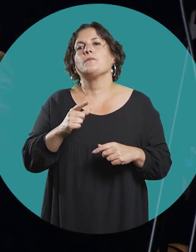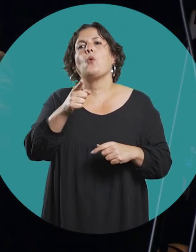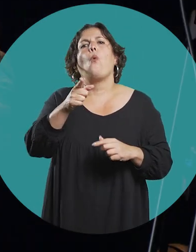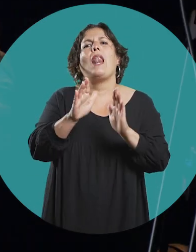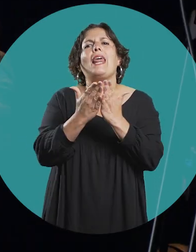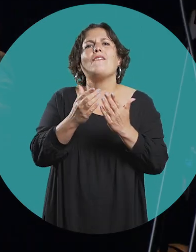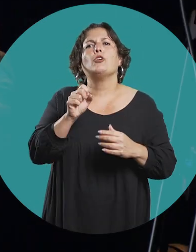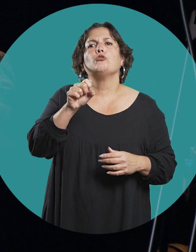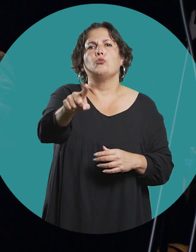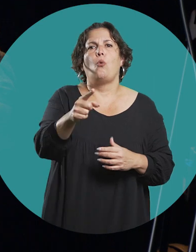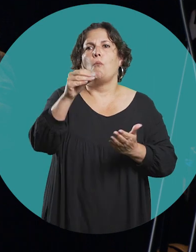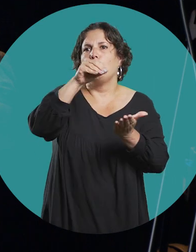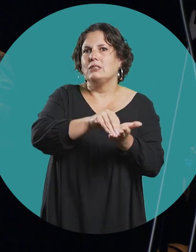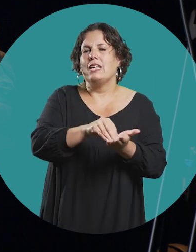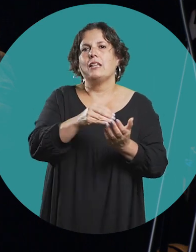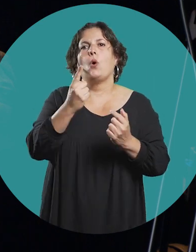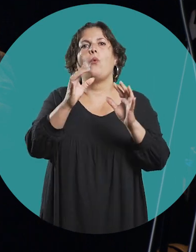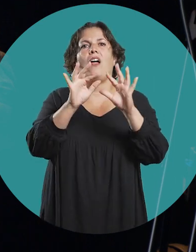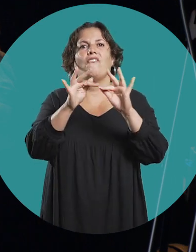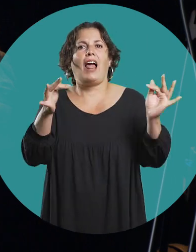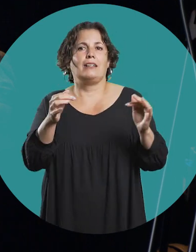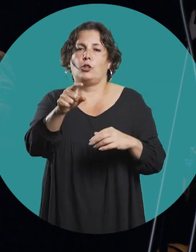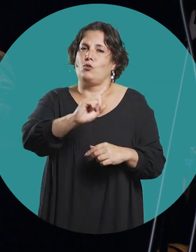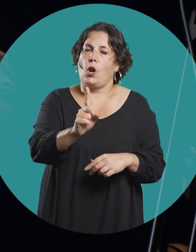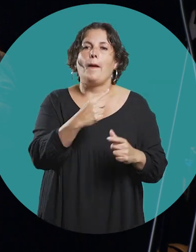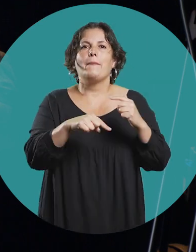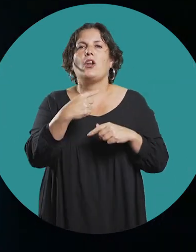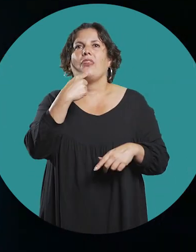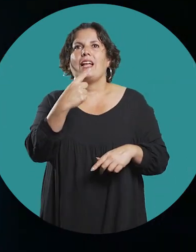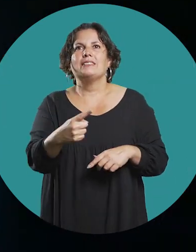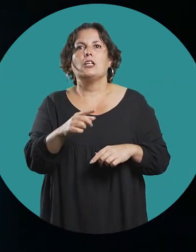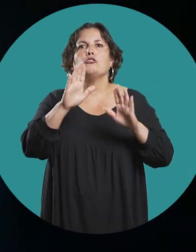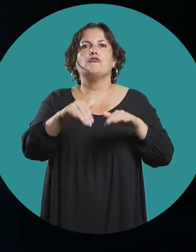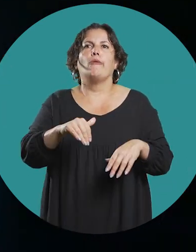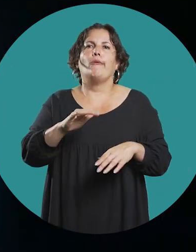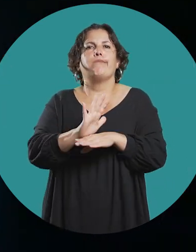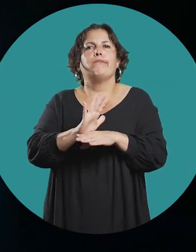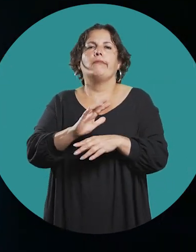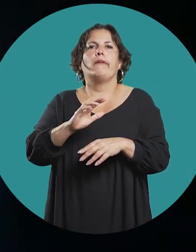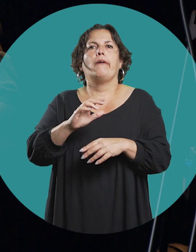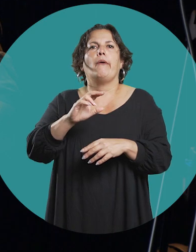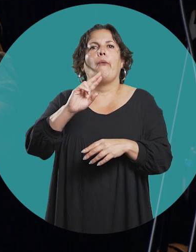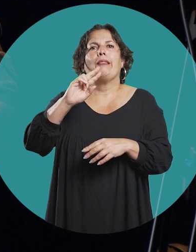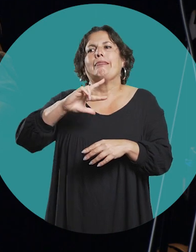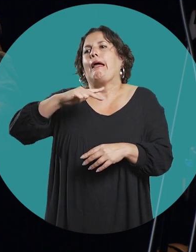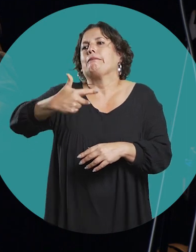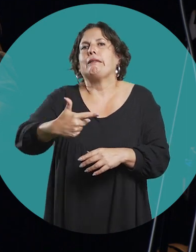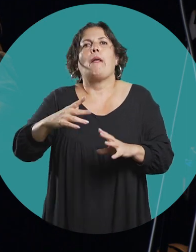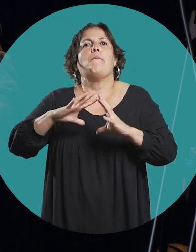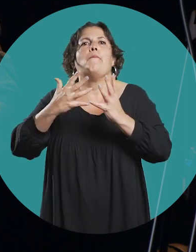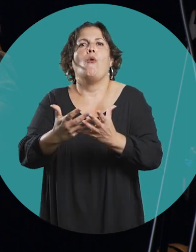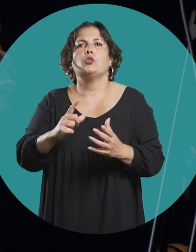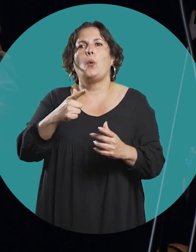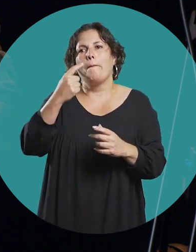libro tuyo sos bastante categórica y traes una frase que no es tuya, pero decís, somos tercer mundo porque no tenemos